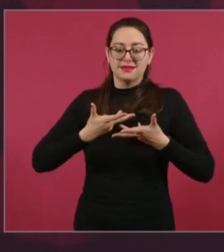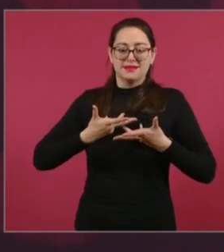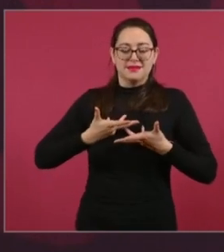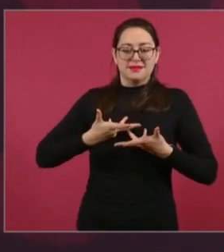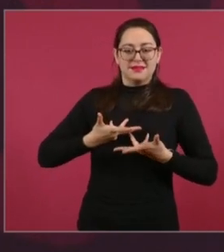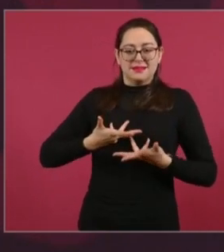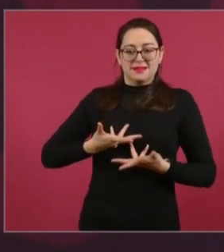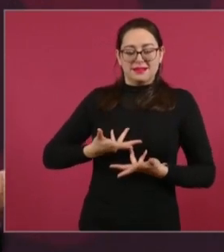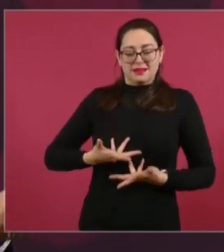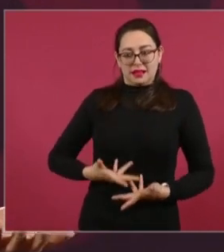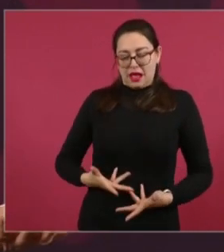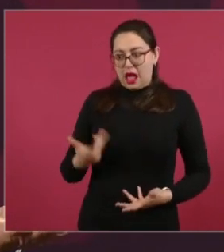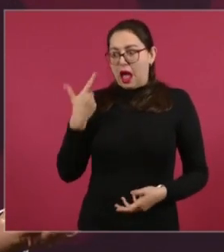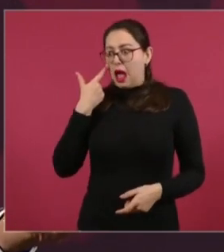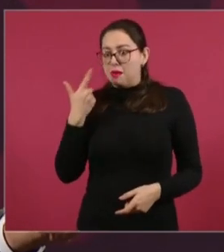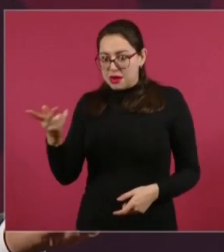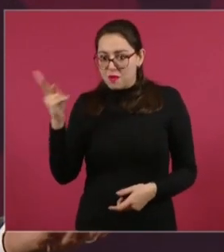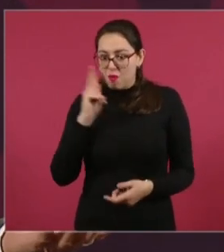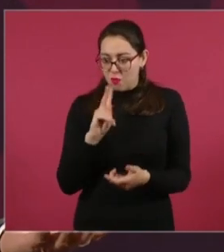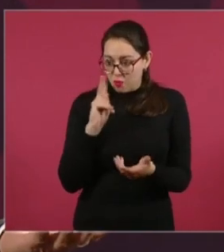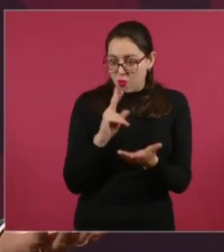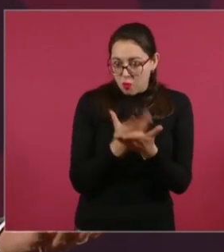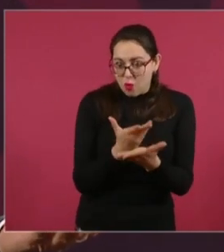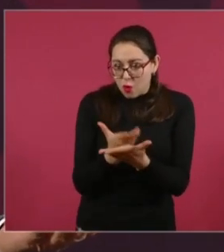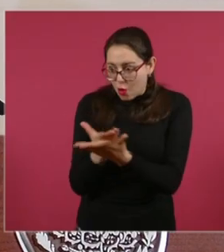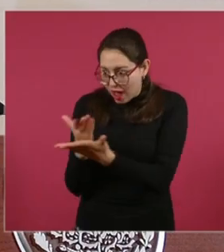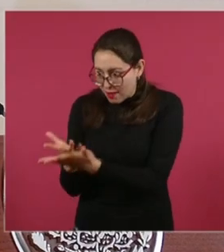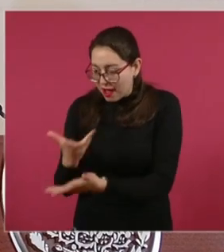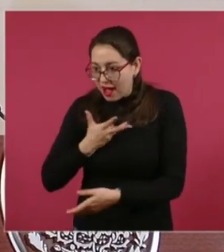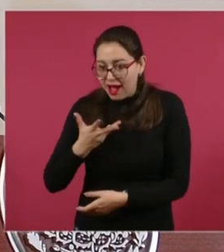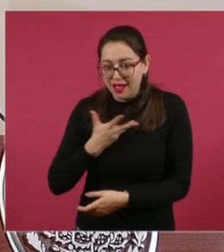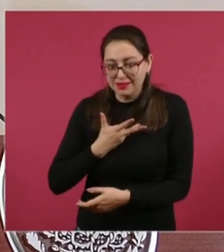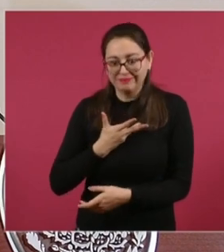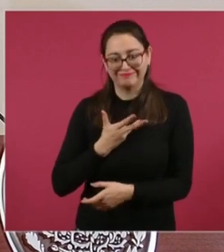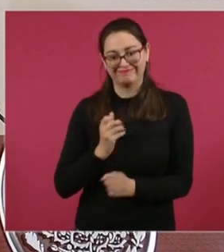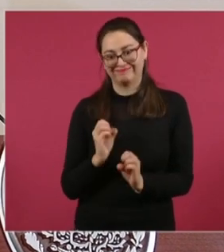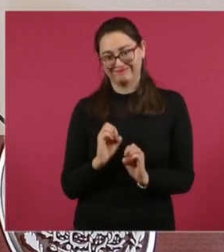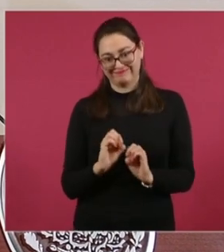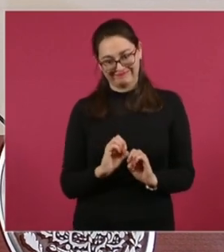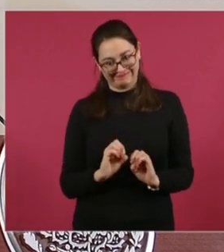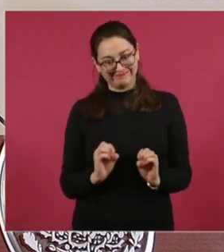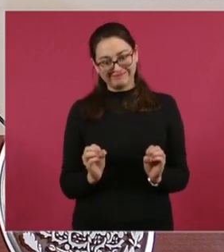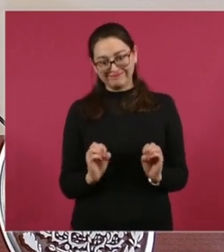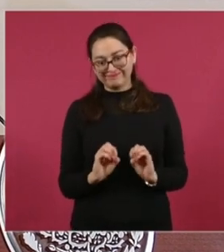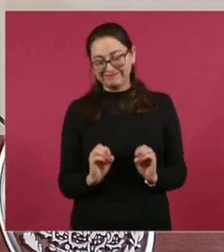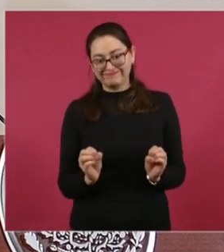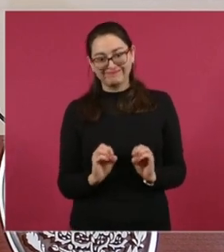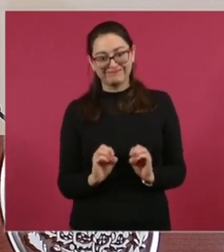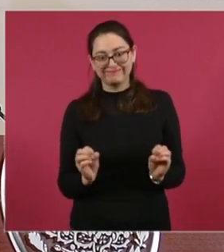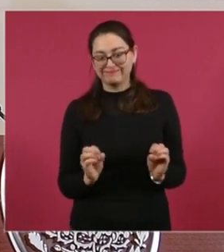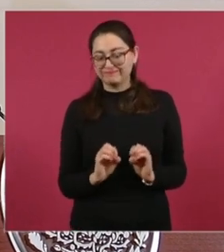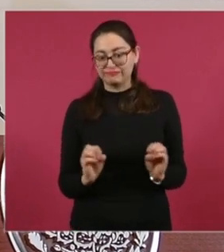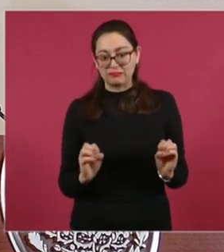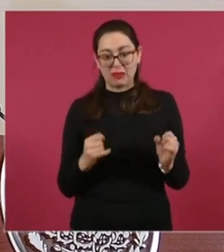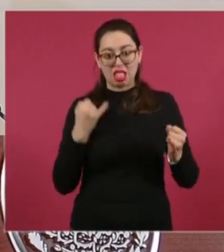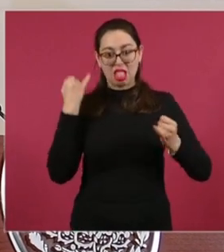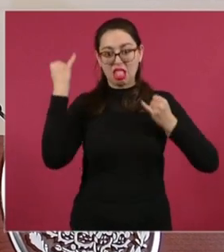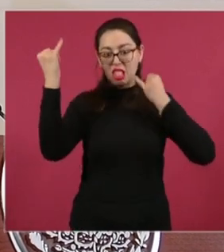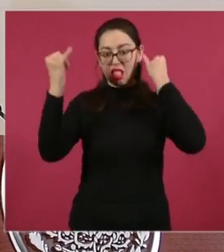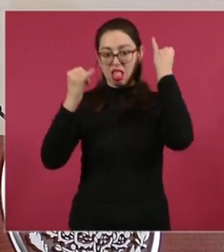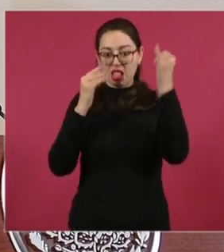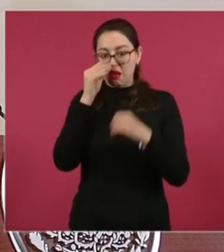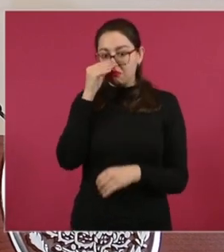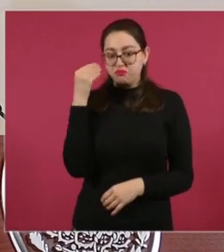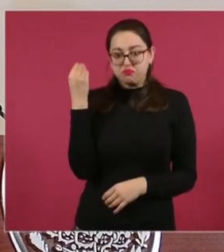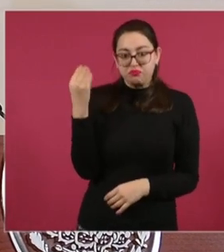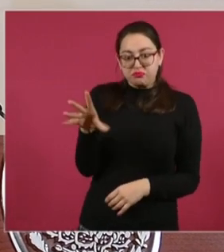se prueba de que habían fabricado los delitos,